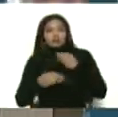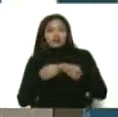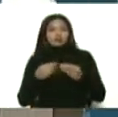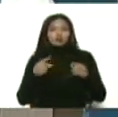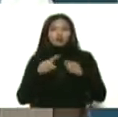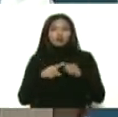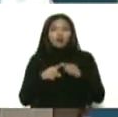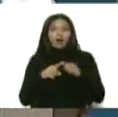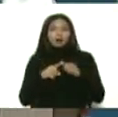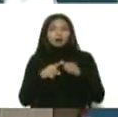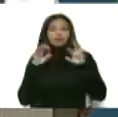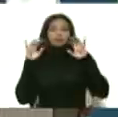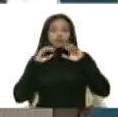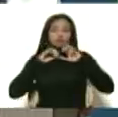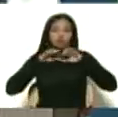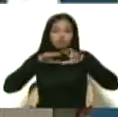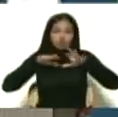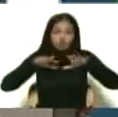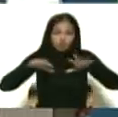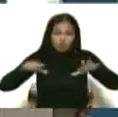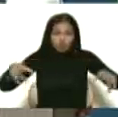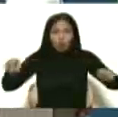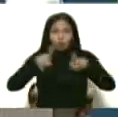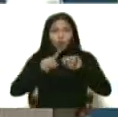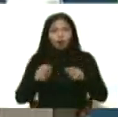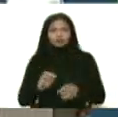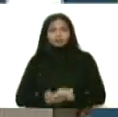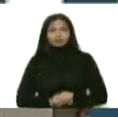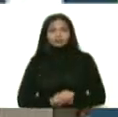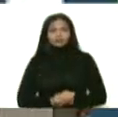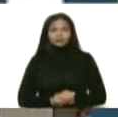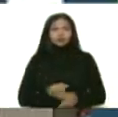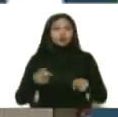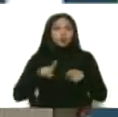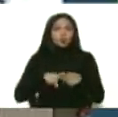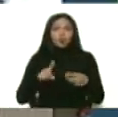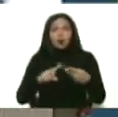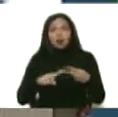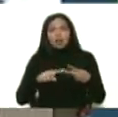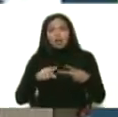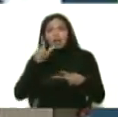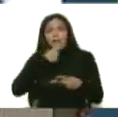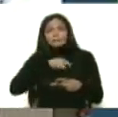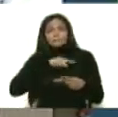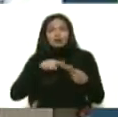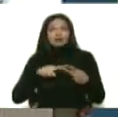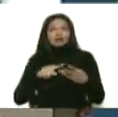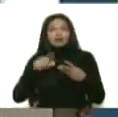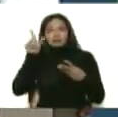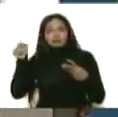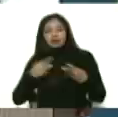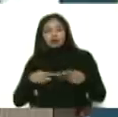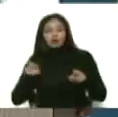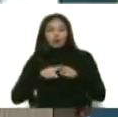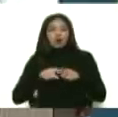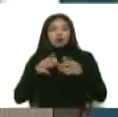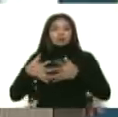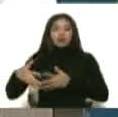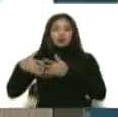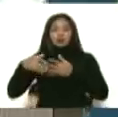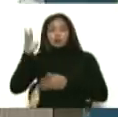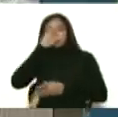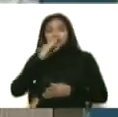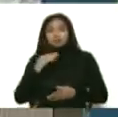que se diseminara rápidamente el virus. Igual España, igual Italia, igual Estados Unidos, igual Brasil, que aún a